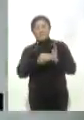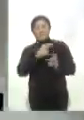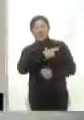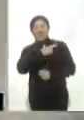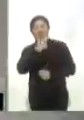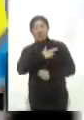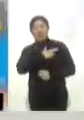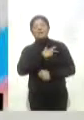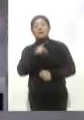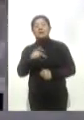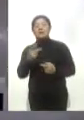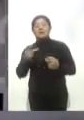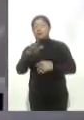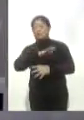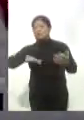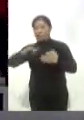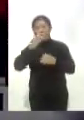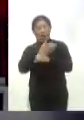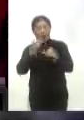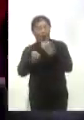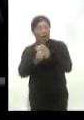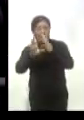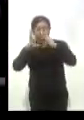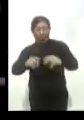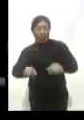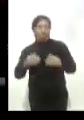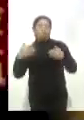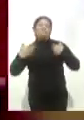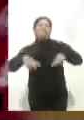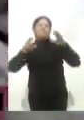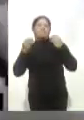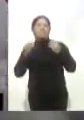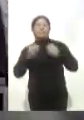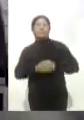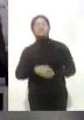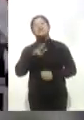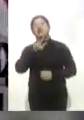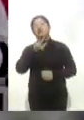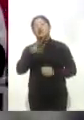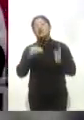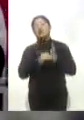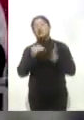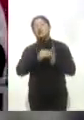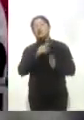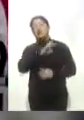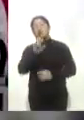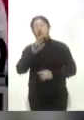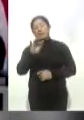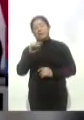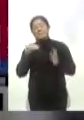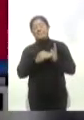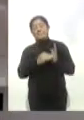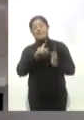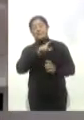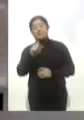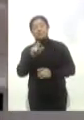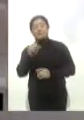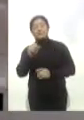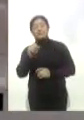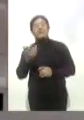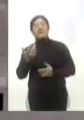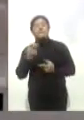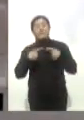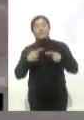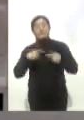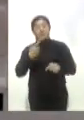daños materiales. El nuevo coronavirus suma ya 18.544.820 casos en el mundo, de los cuales más de la